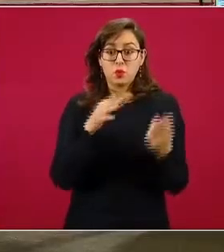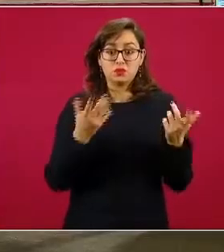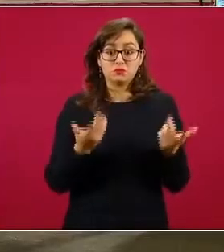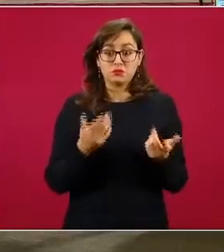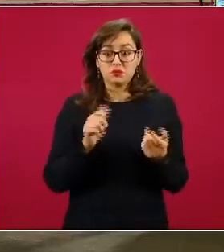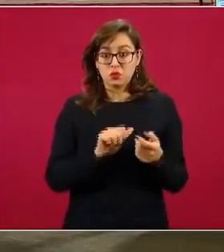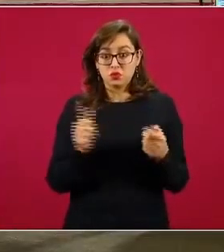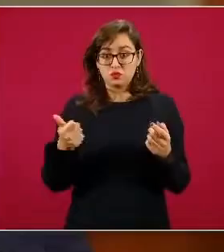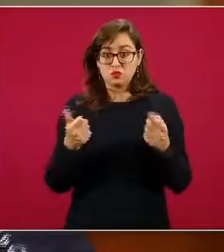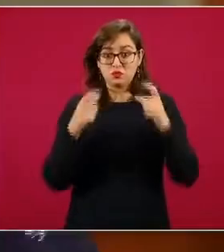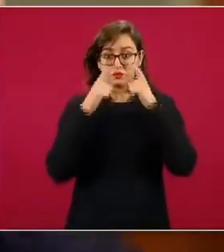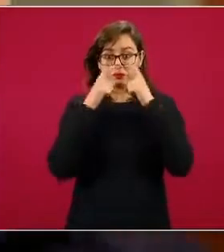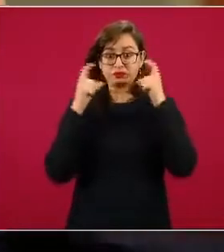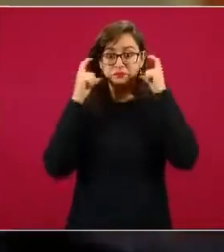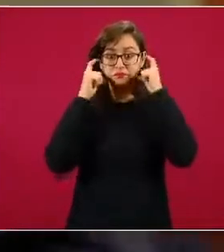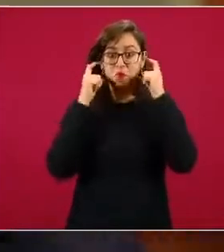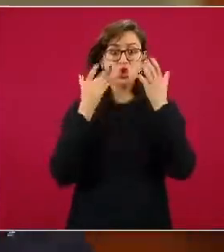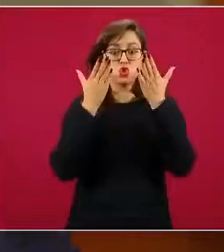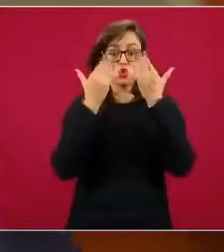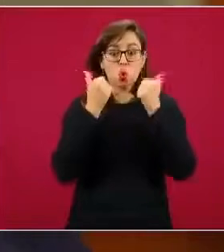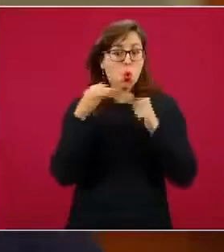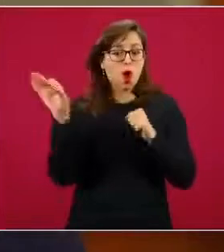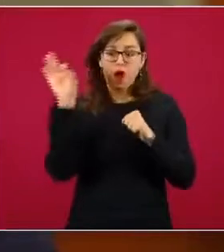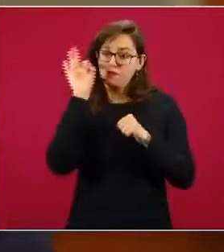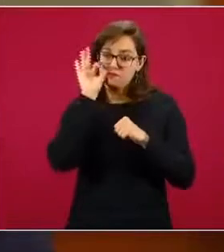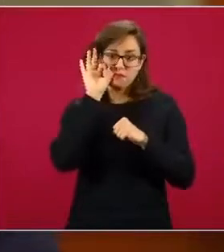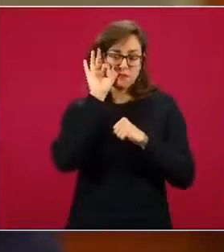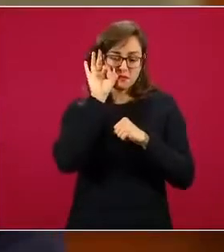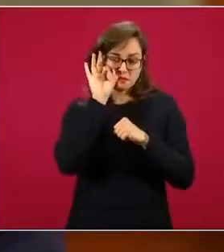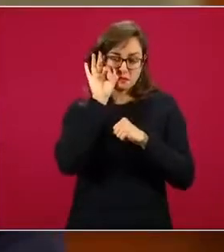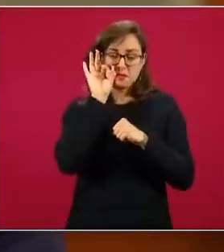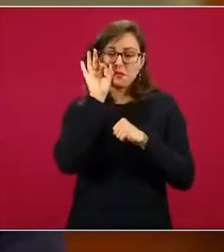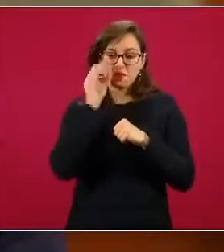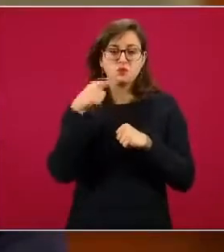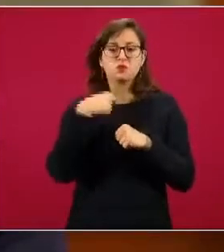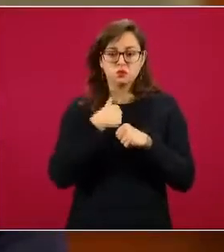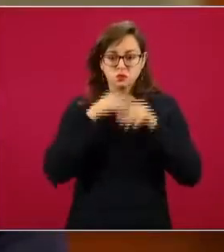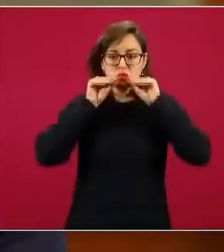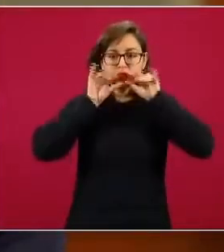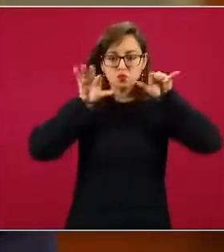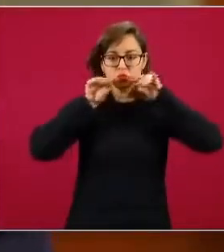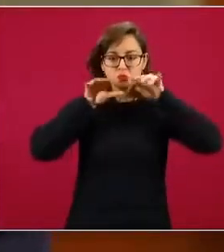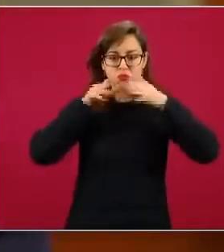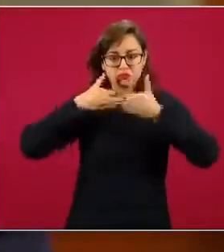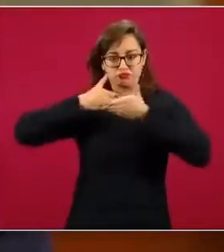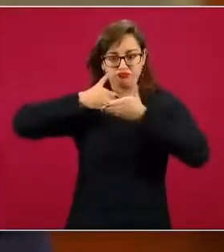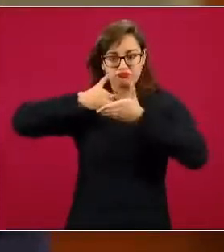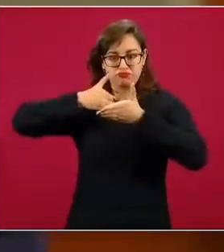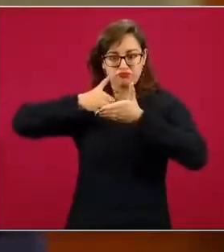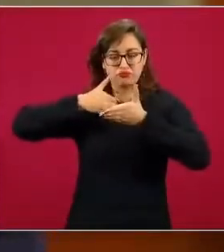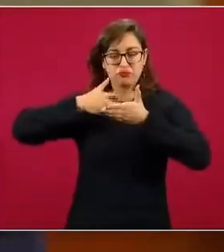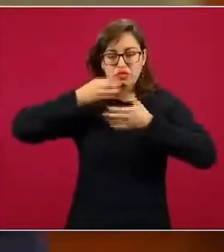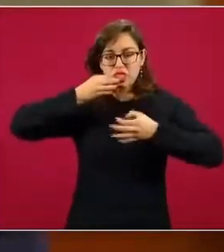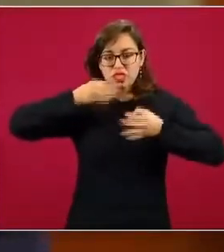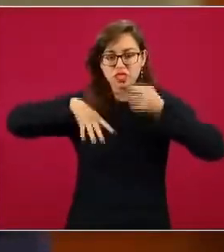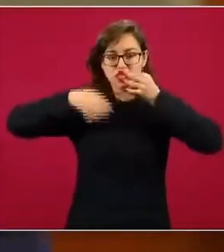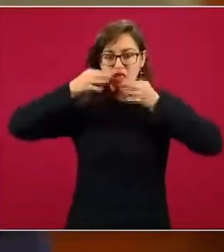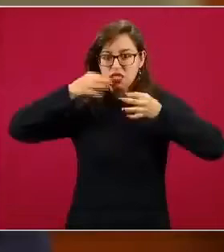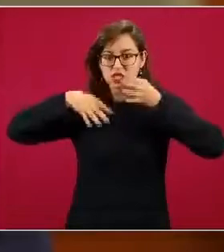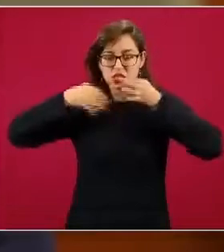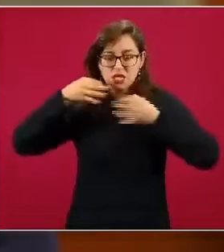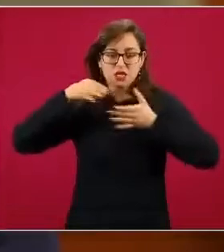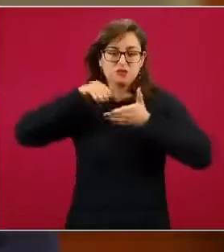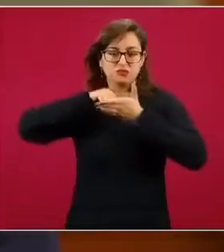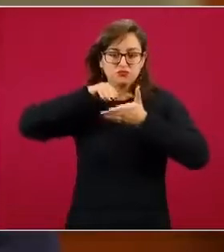válvula, pero protege para que yo deje de escupir, para que la saliva se quede aquí